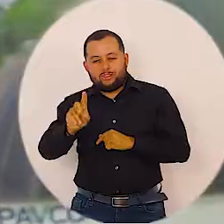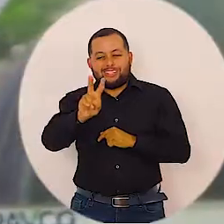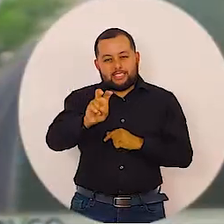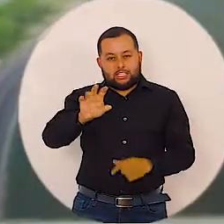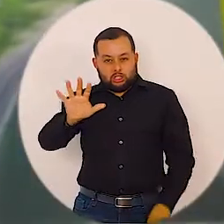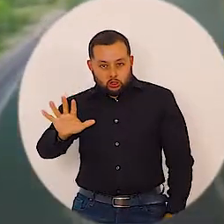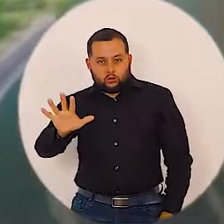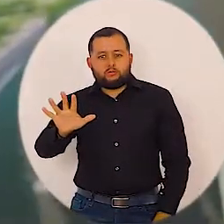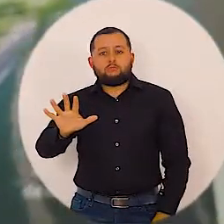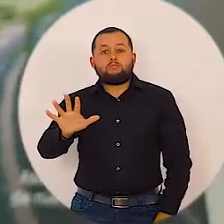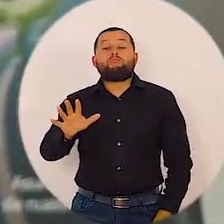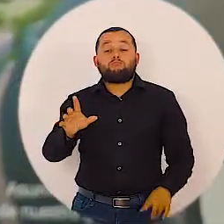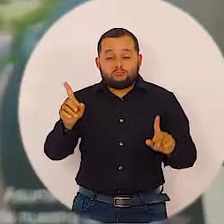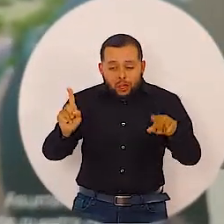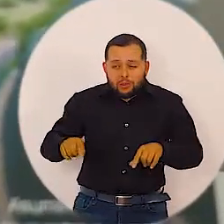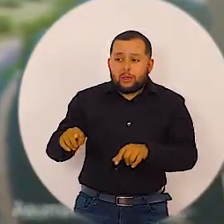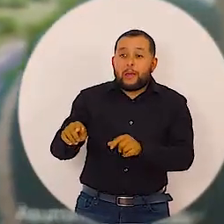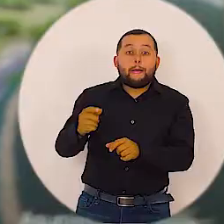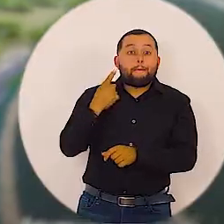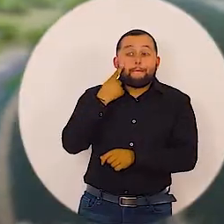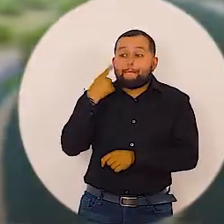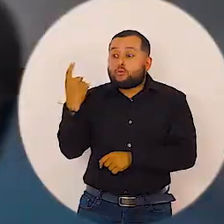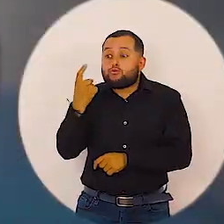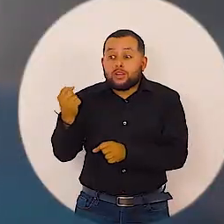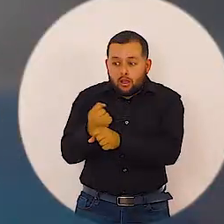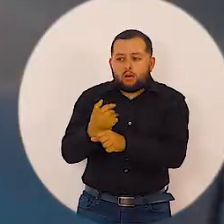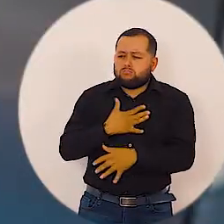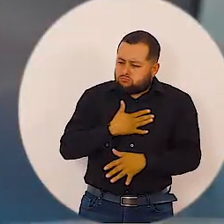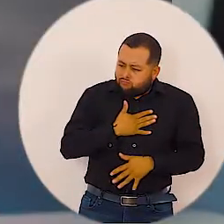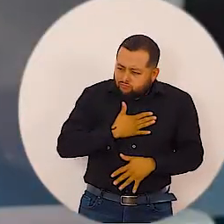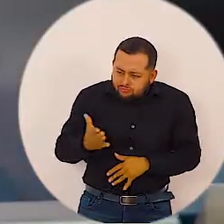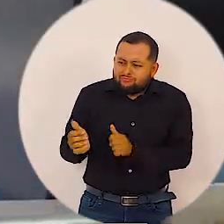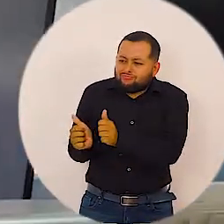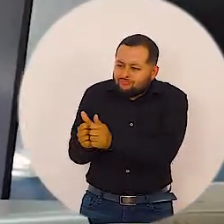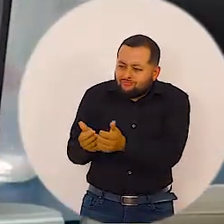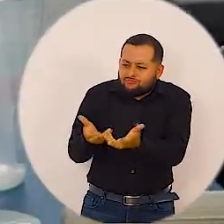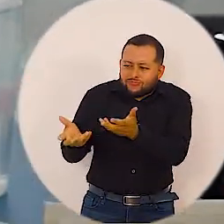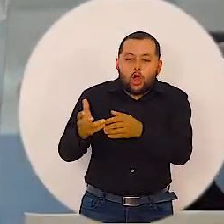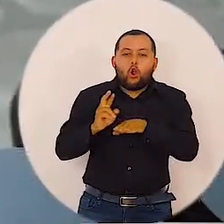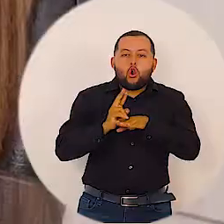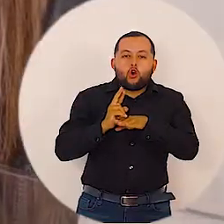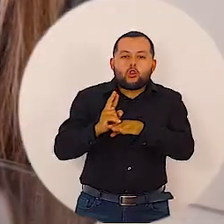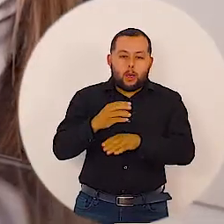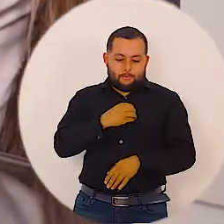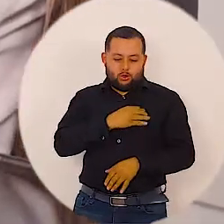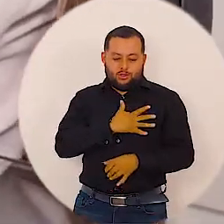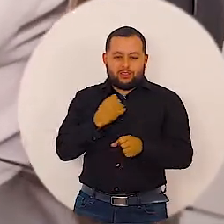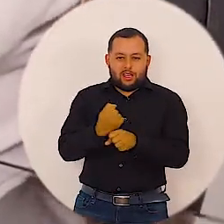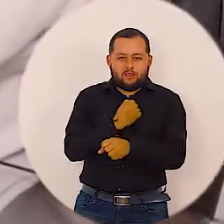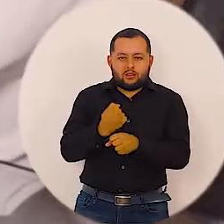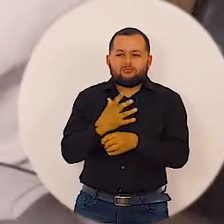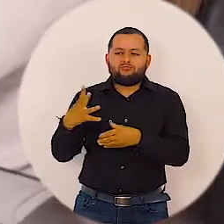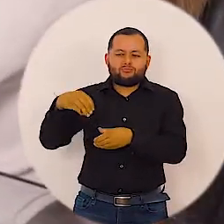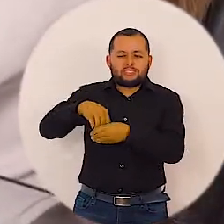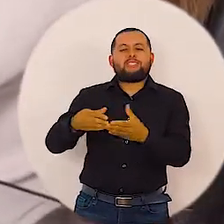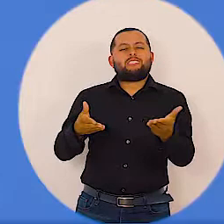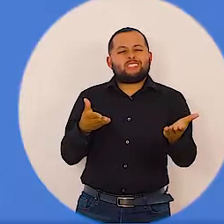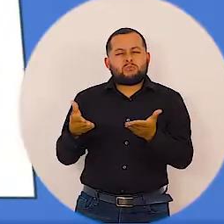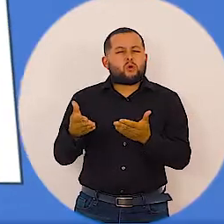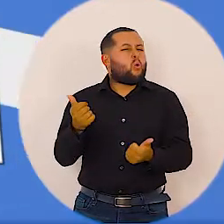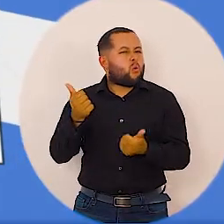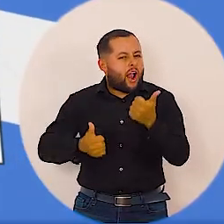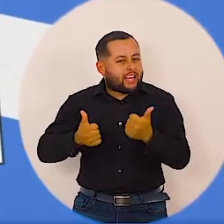6175. Acompañamos a los buscadores de empleo a través de la ruta de empleabilidad, incluyendo servicios